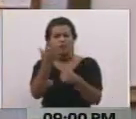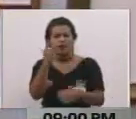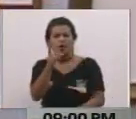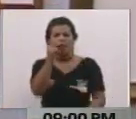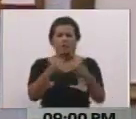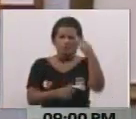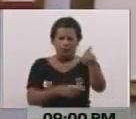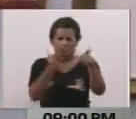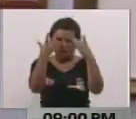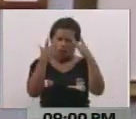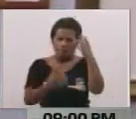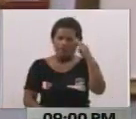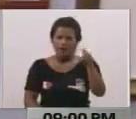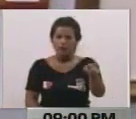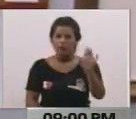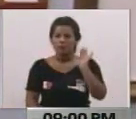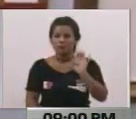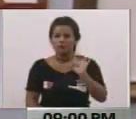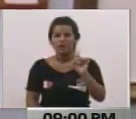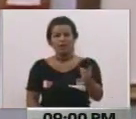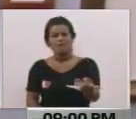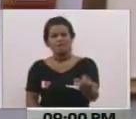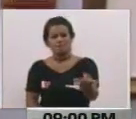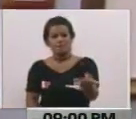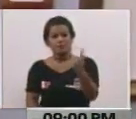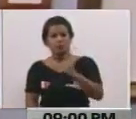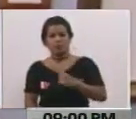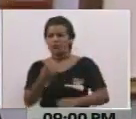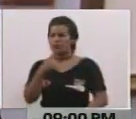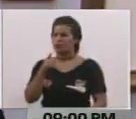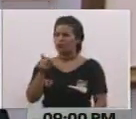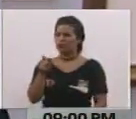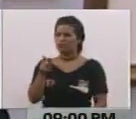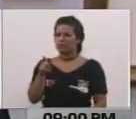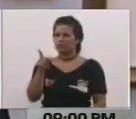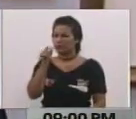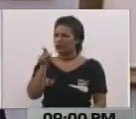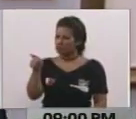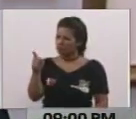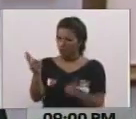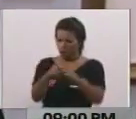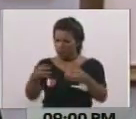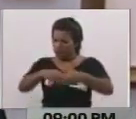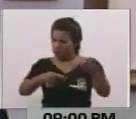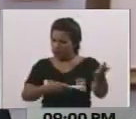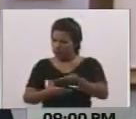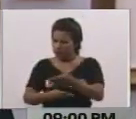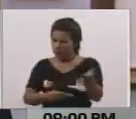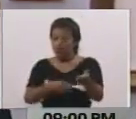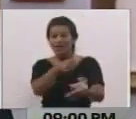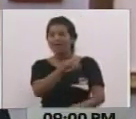mexicano. Entonces le decía, el físico le decía, ¿tú lo conoces a él? Él es Iván